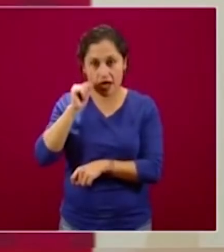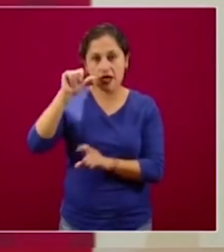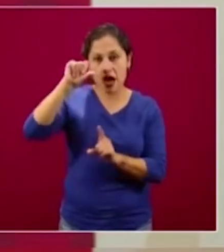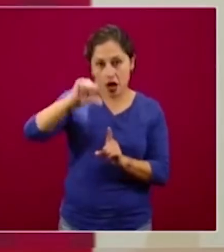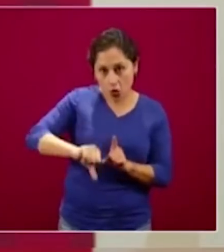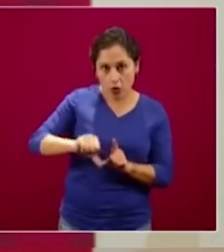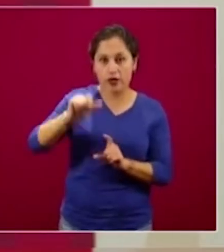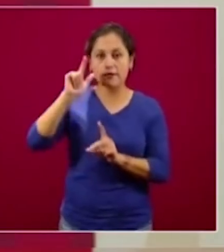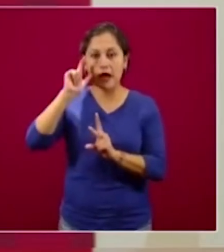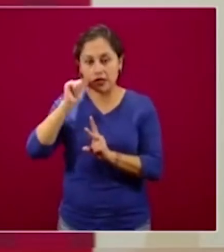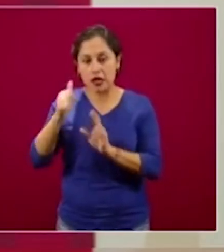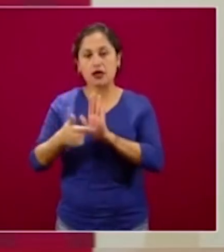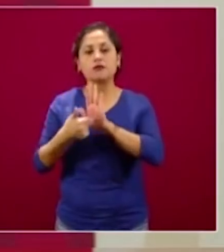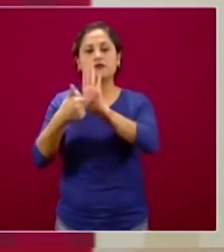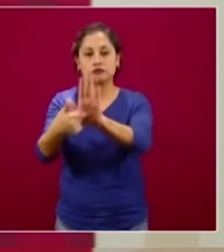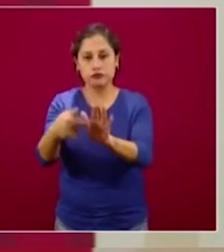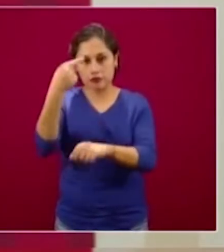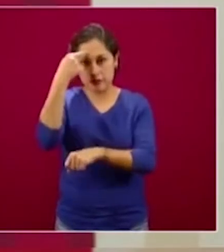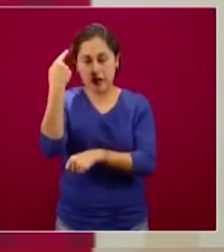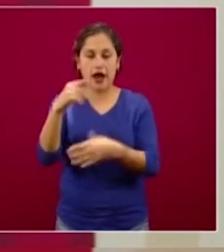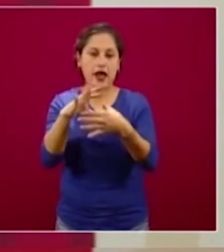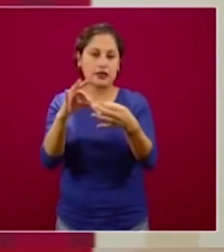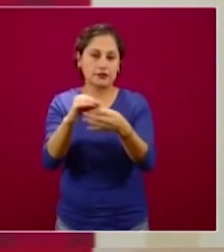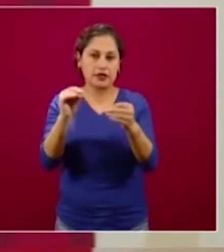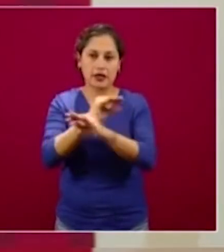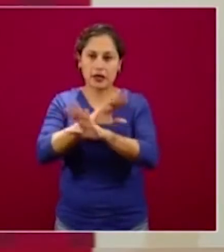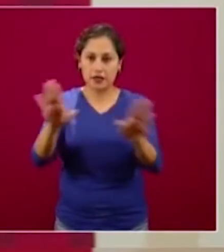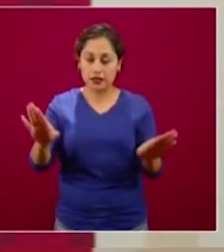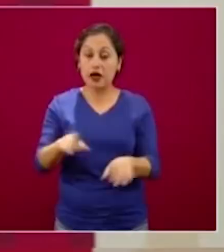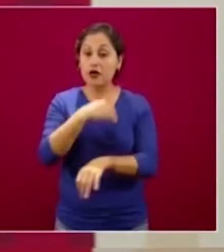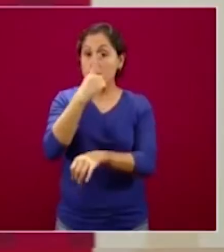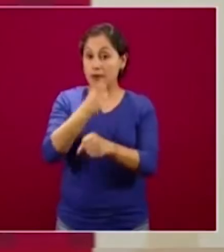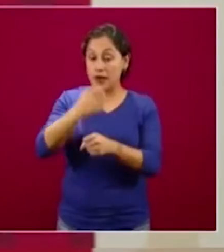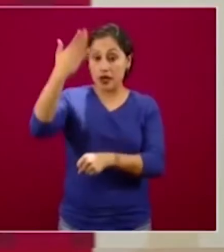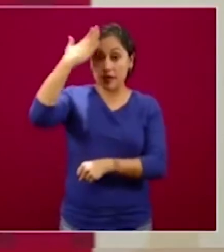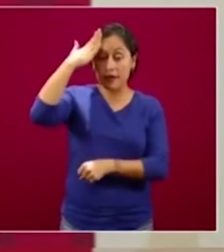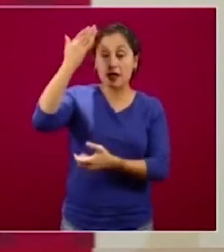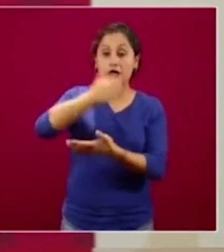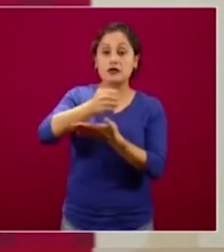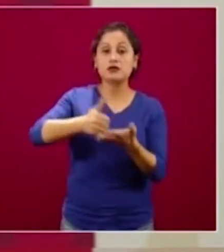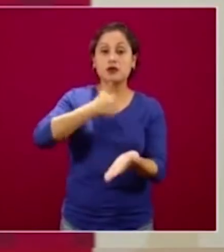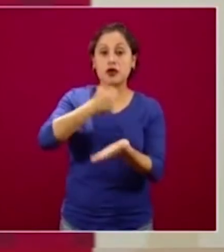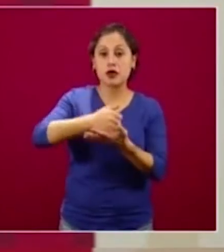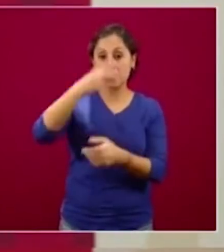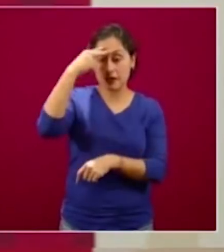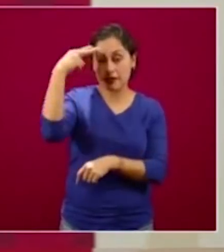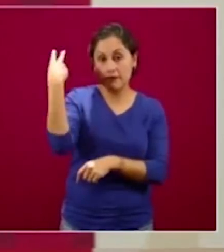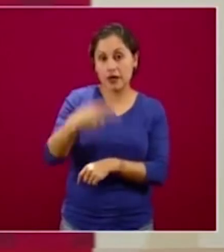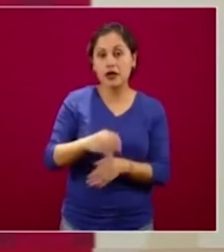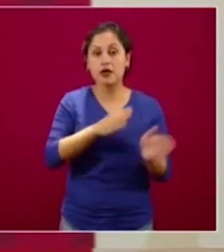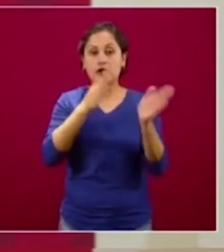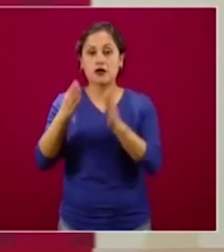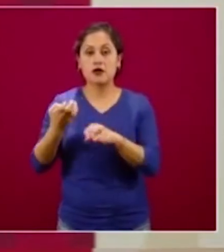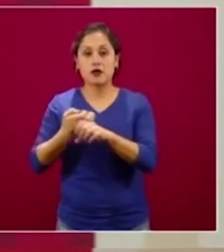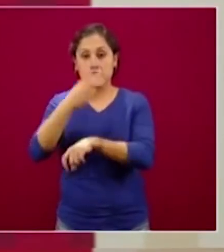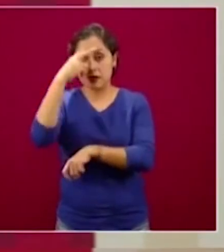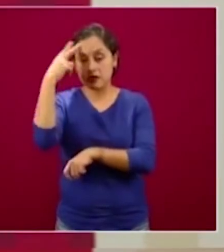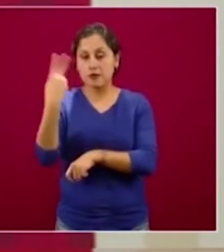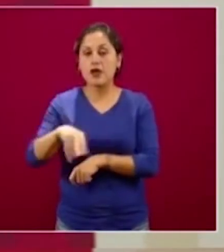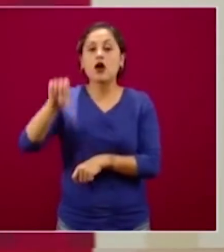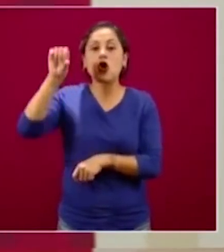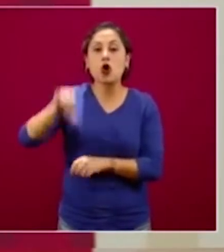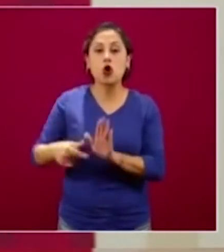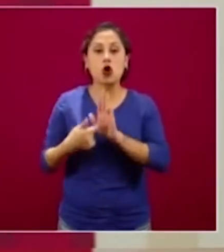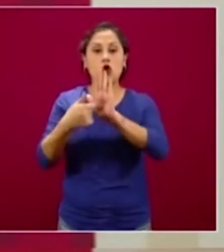la de mañana para aclarar el punto. La primera debe ser la Ciudad de México, la segunda el Estado de México, etcétera. Entonces esta que observamos no la tomamos en cuenta.